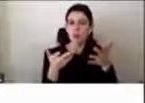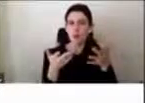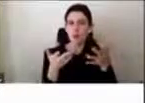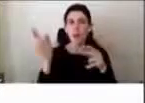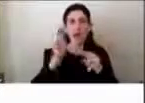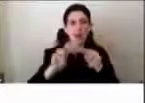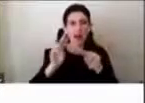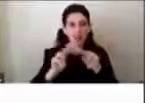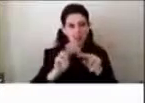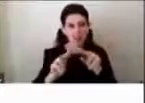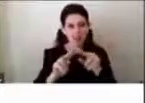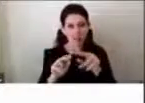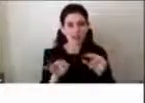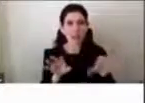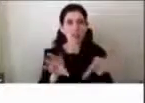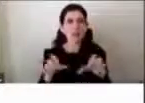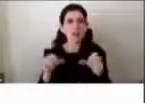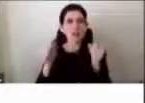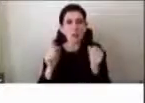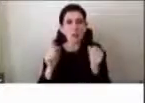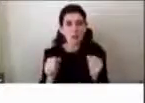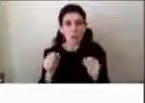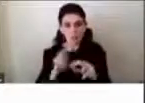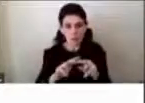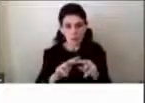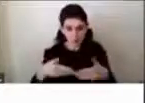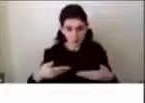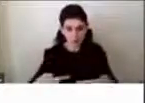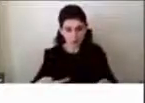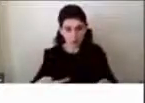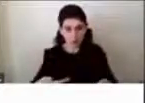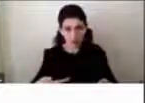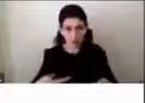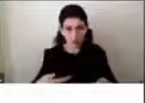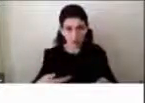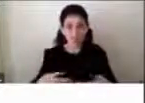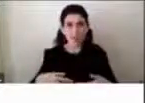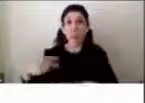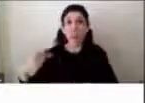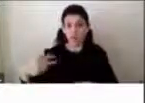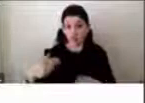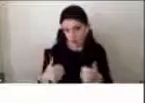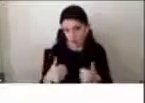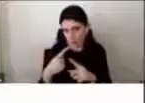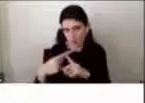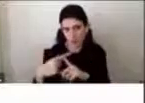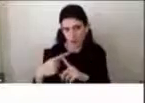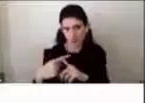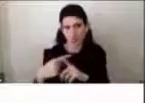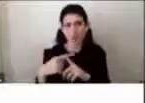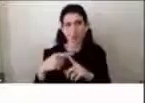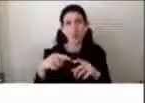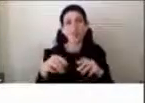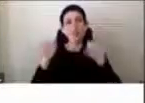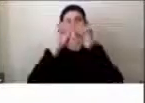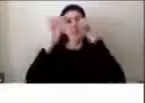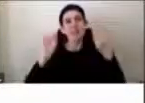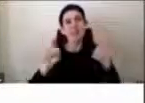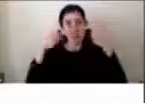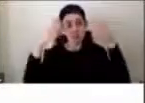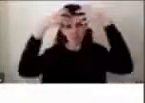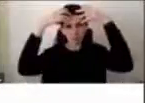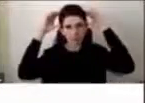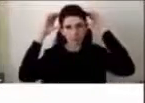comportamiento que tenemos en el presente. Y la buena noticia es que ese sistema nervioso está en continuo desarrollo,